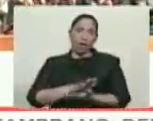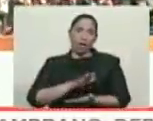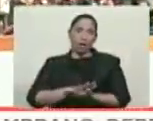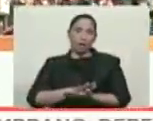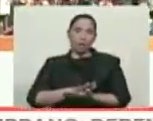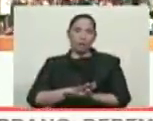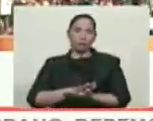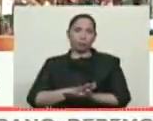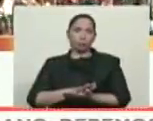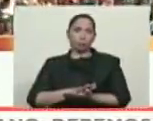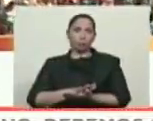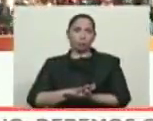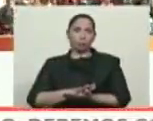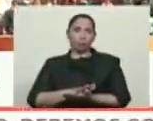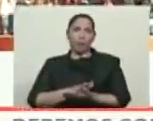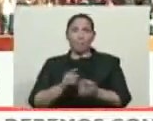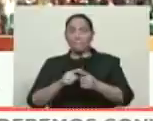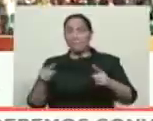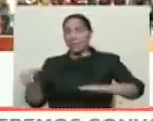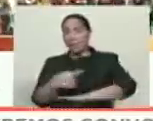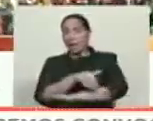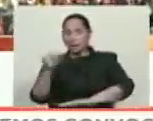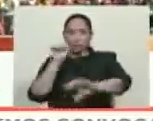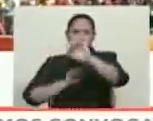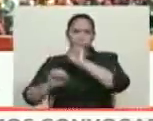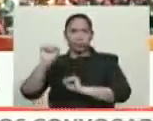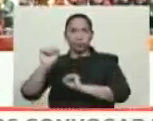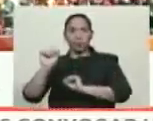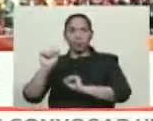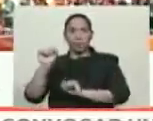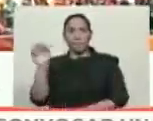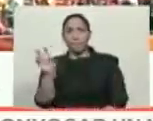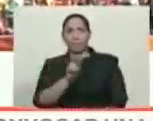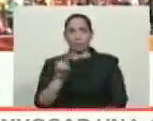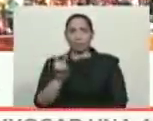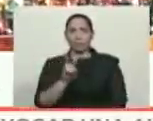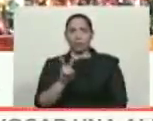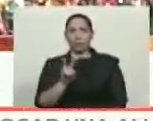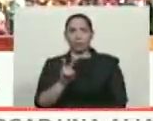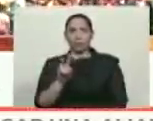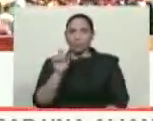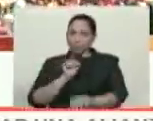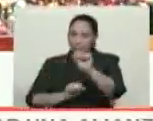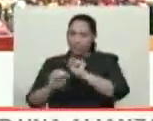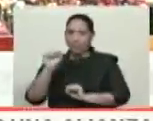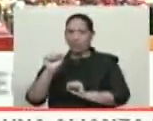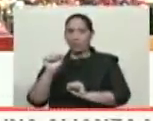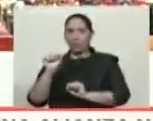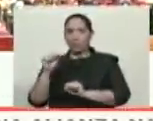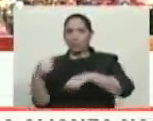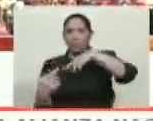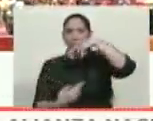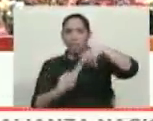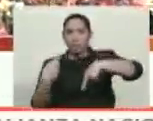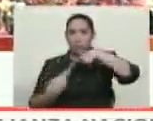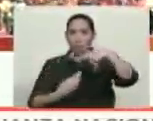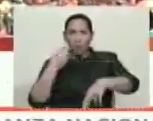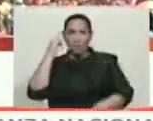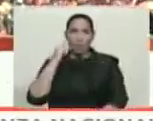cordura, pero en las calles defendiendo a Venezuela, defendiendo la revolución